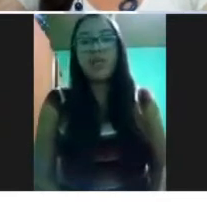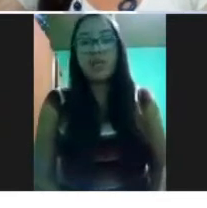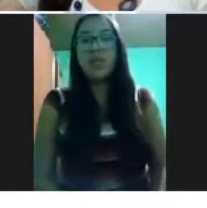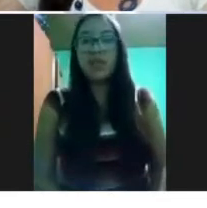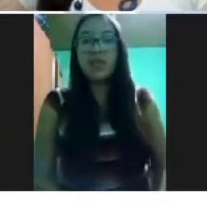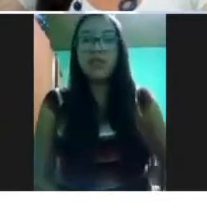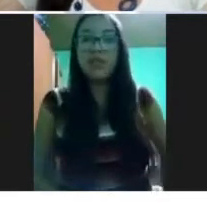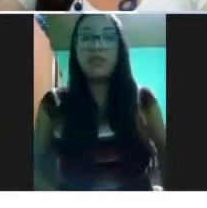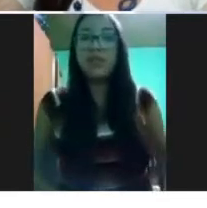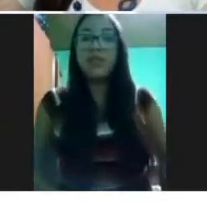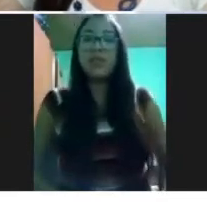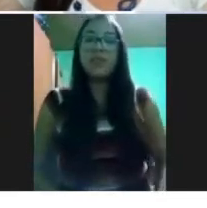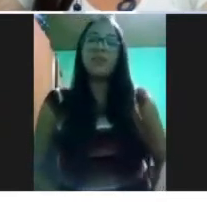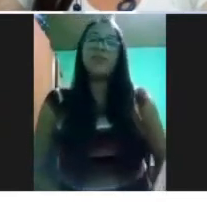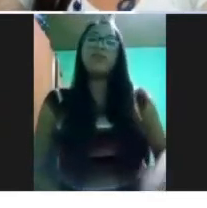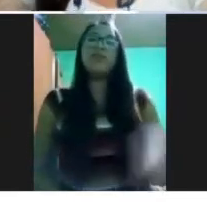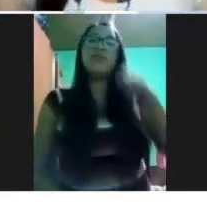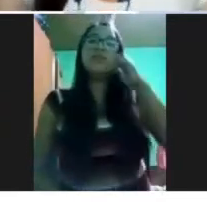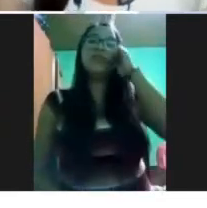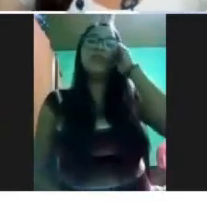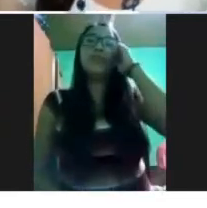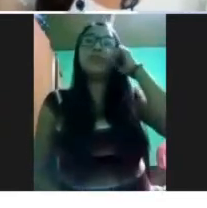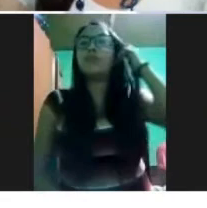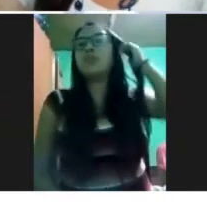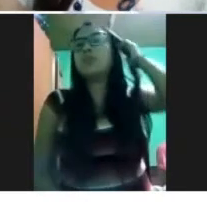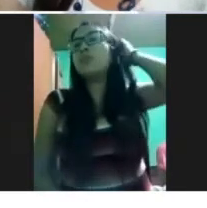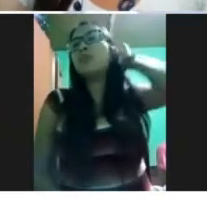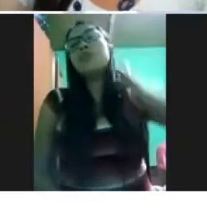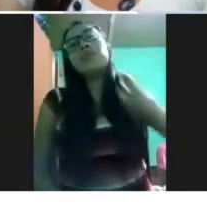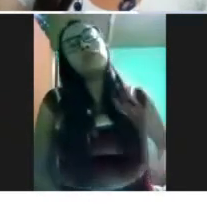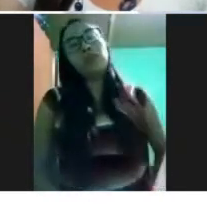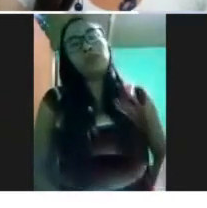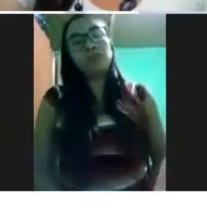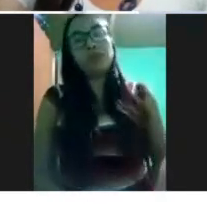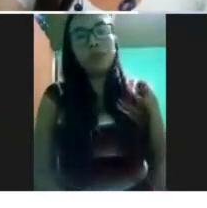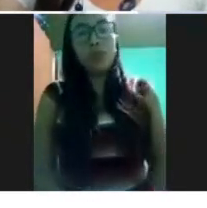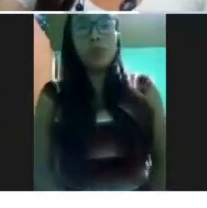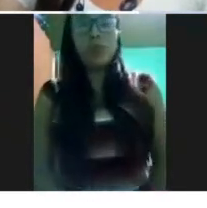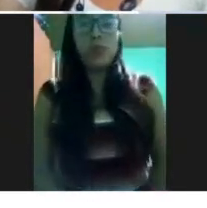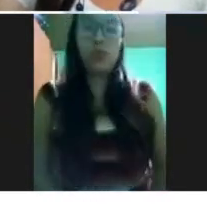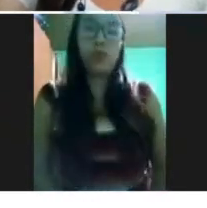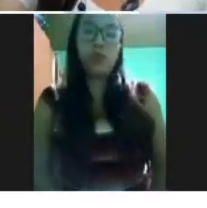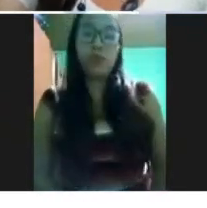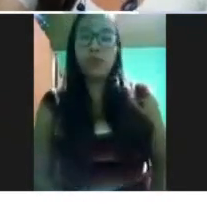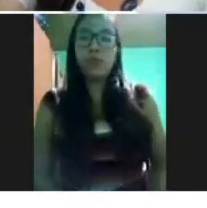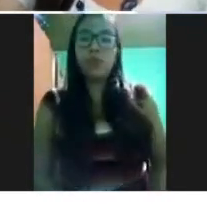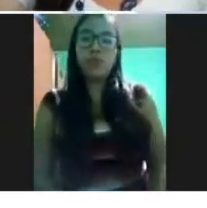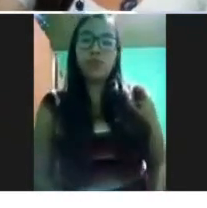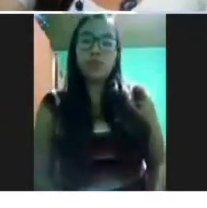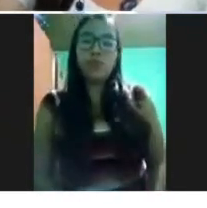salud deficiente. Exacto. Viendo estos tres ejes, podemos ver de que